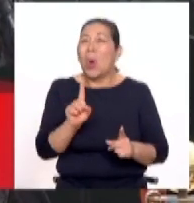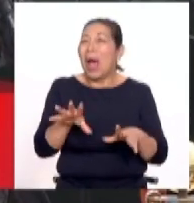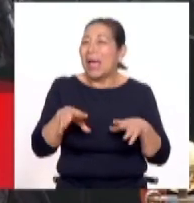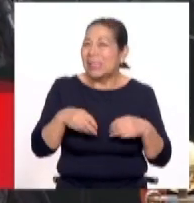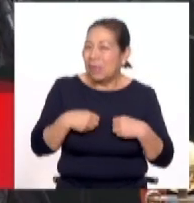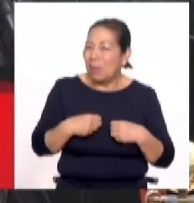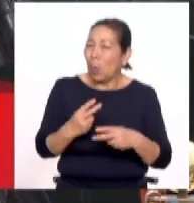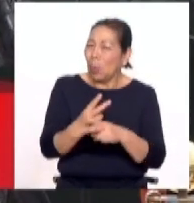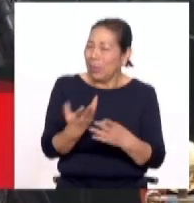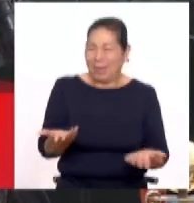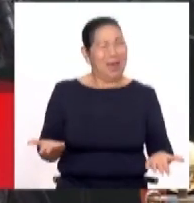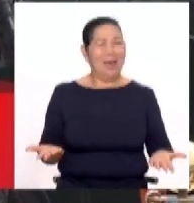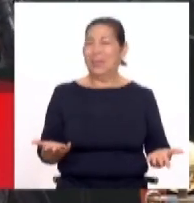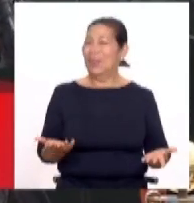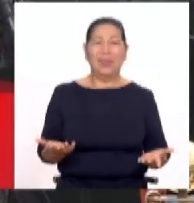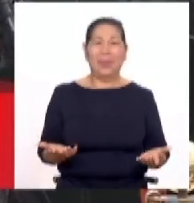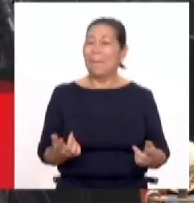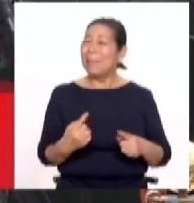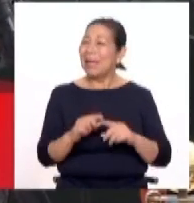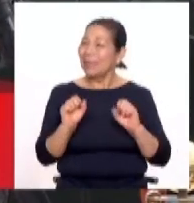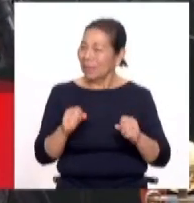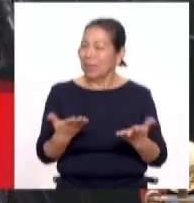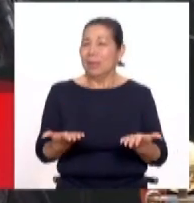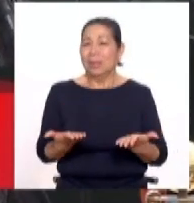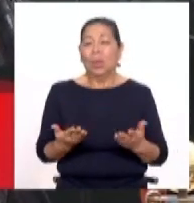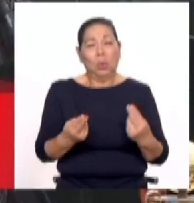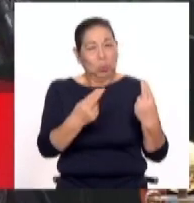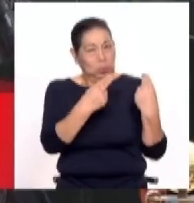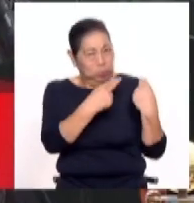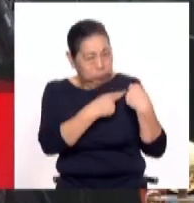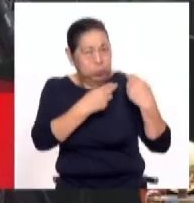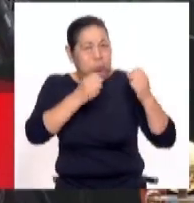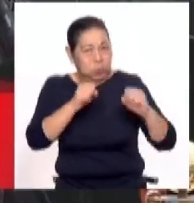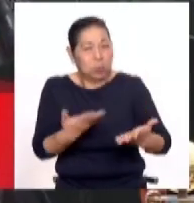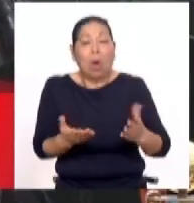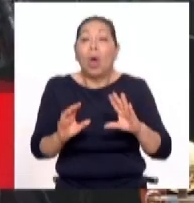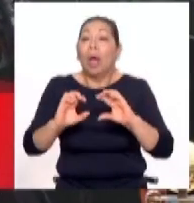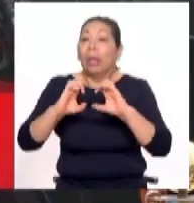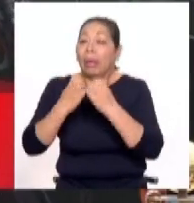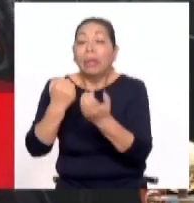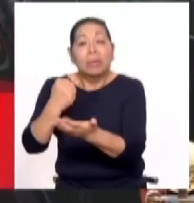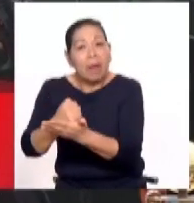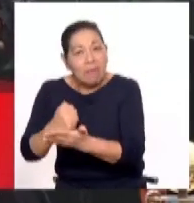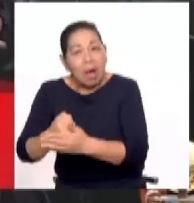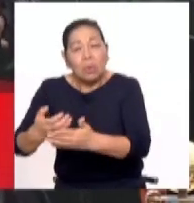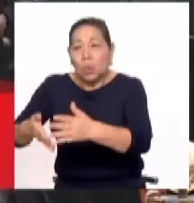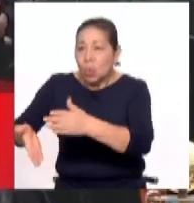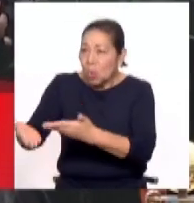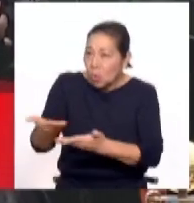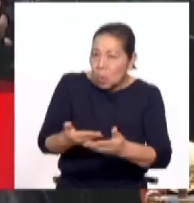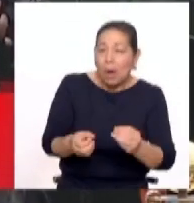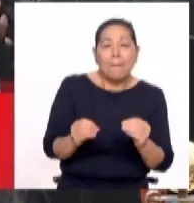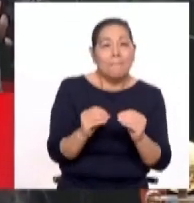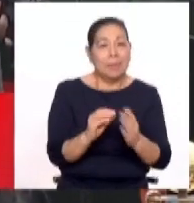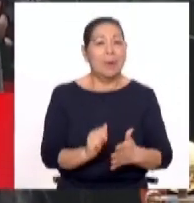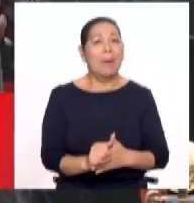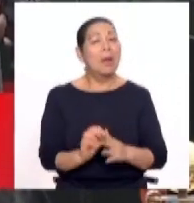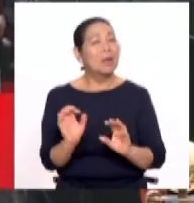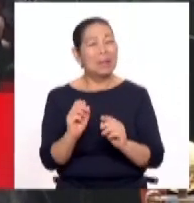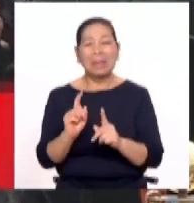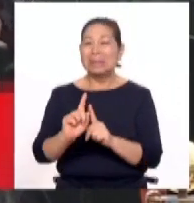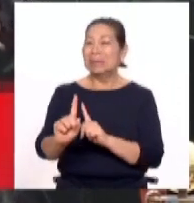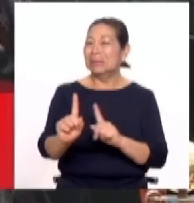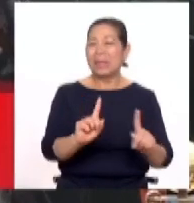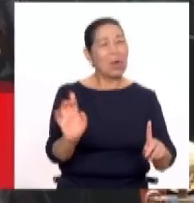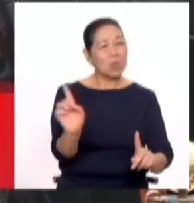que la seguridad ciudadana debe ser asumida en equipo, en su conjunto, sin